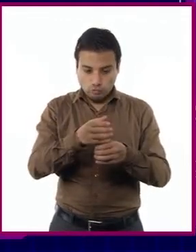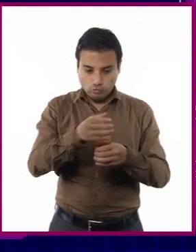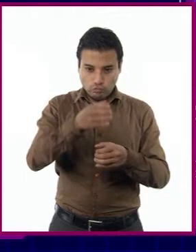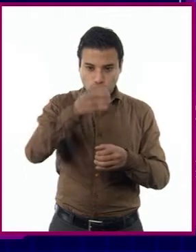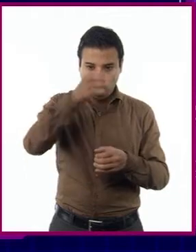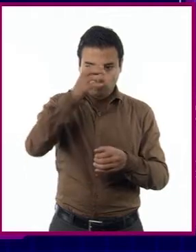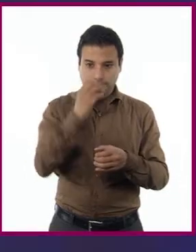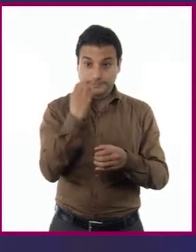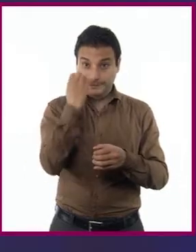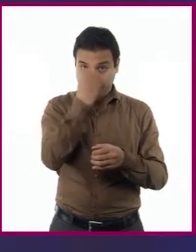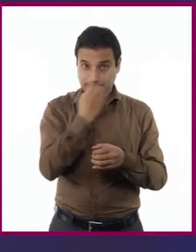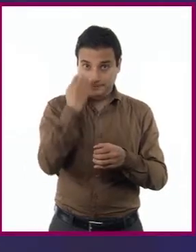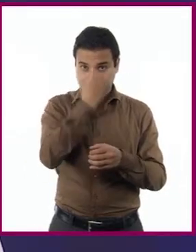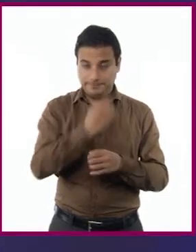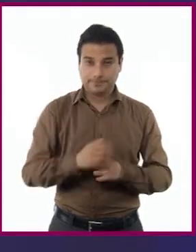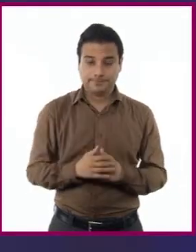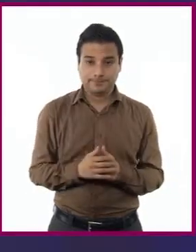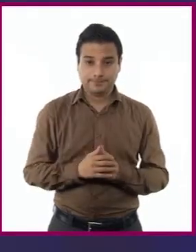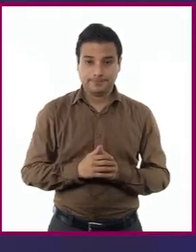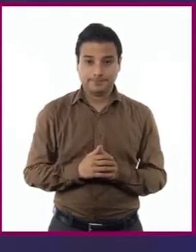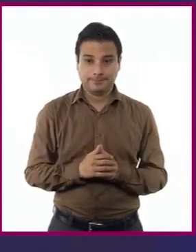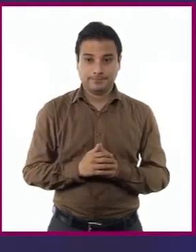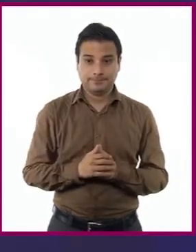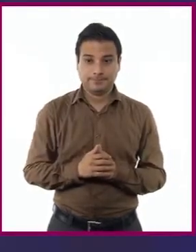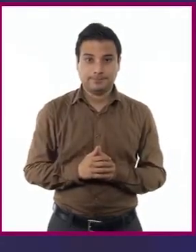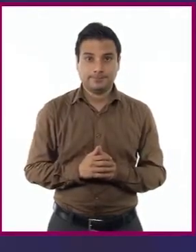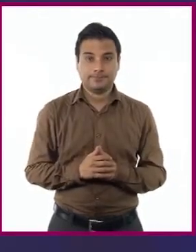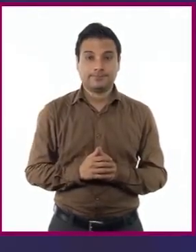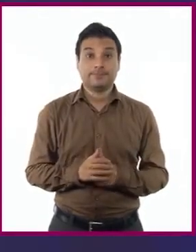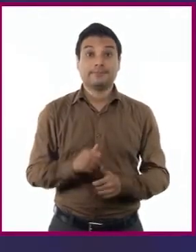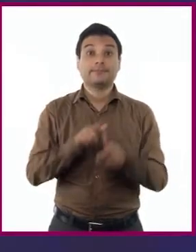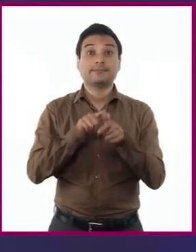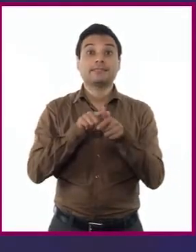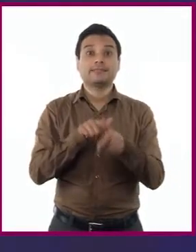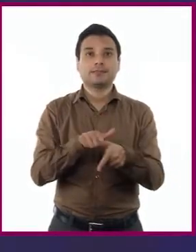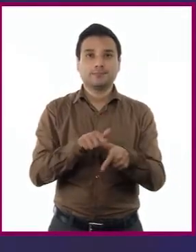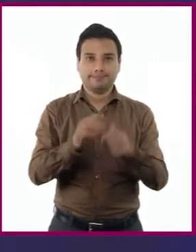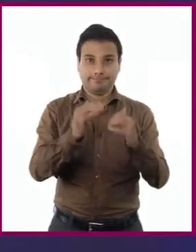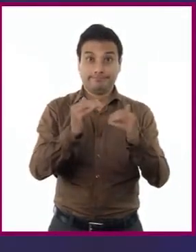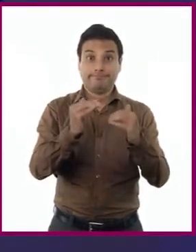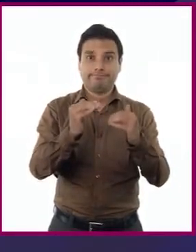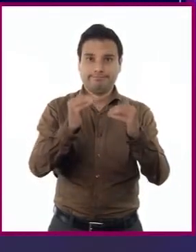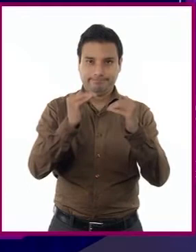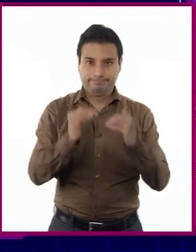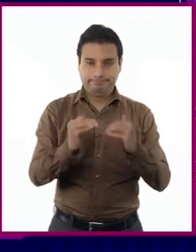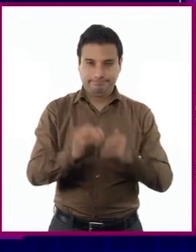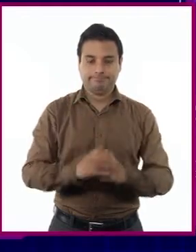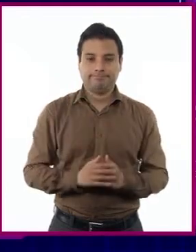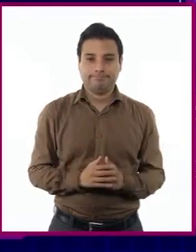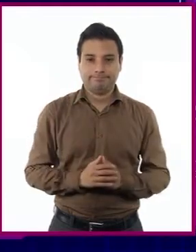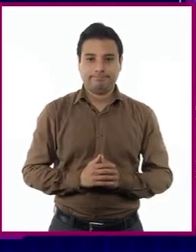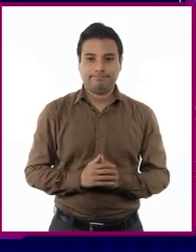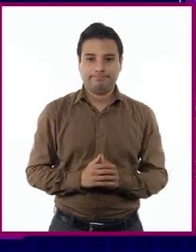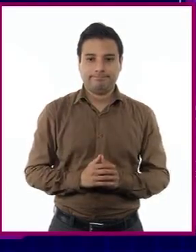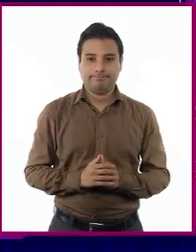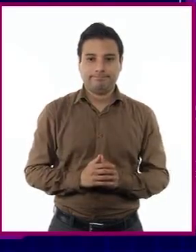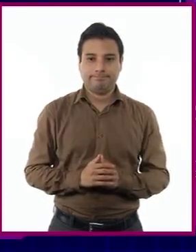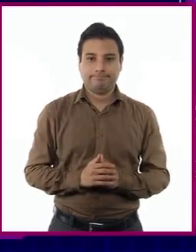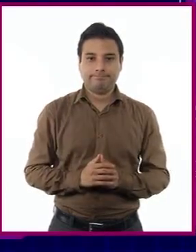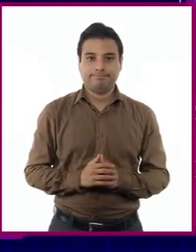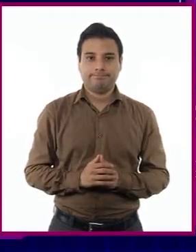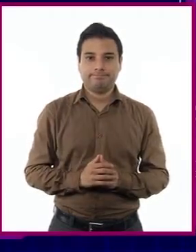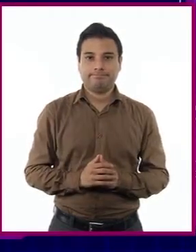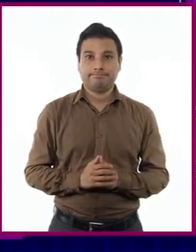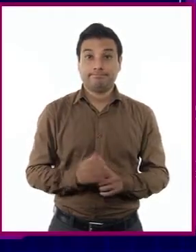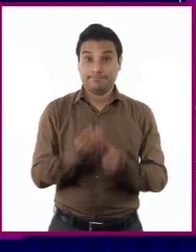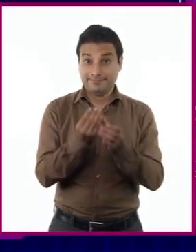una respuesta continuamos con la resolución de esta situación en una clase